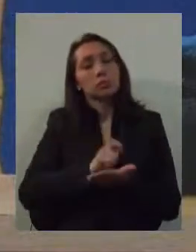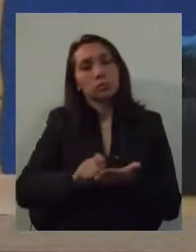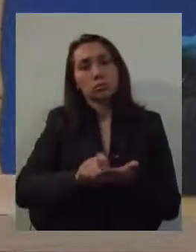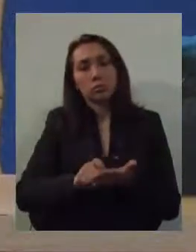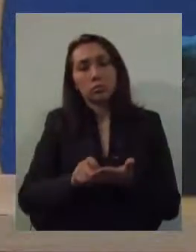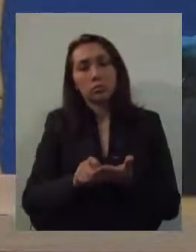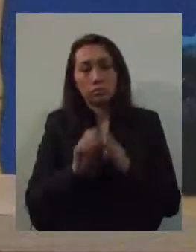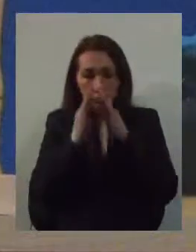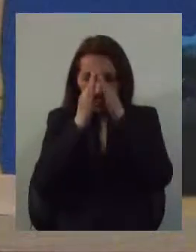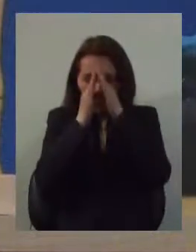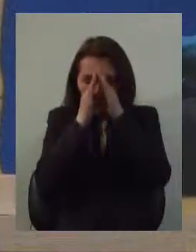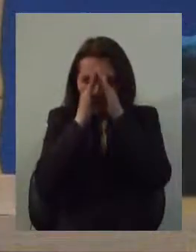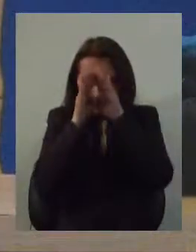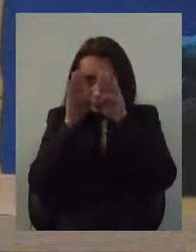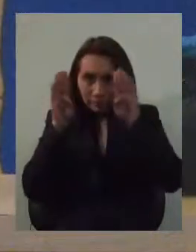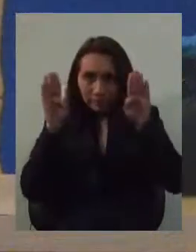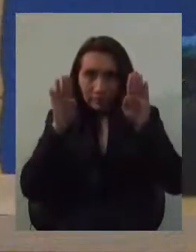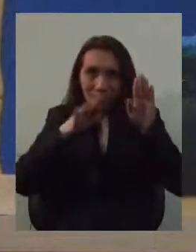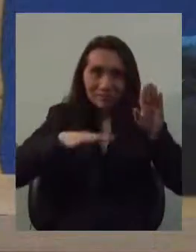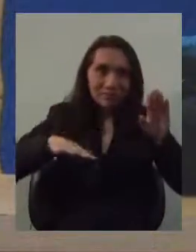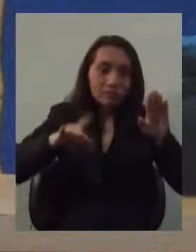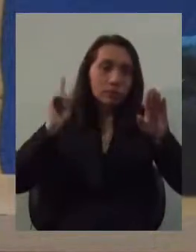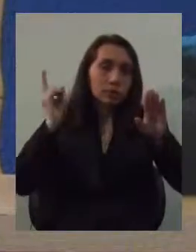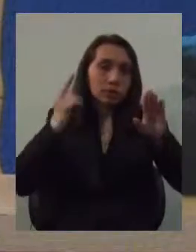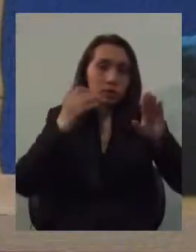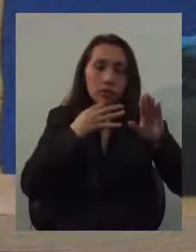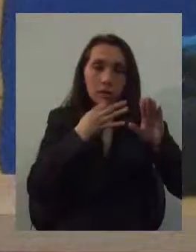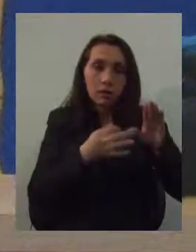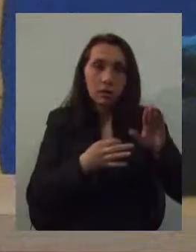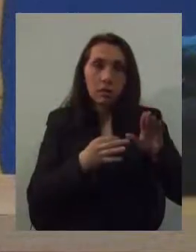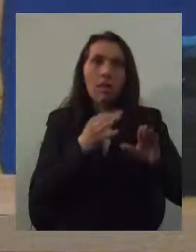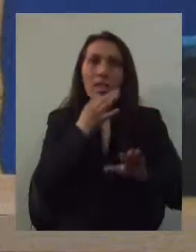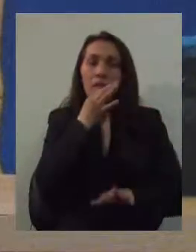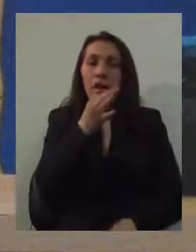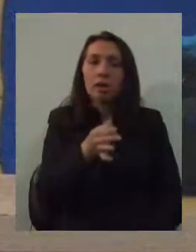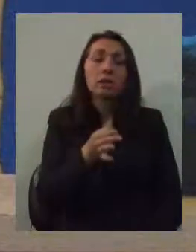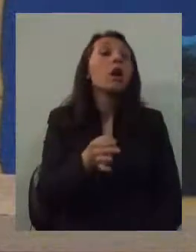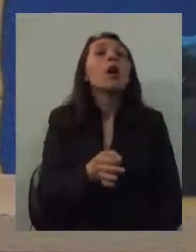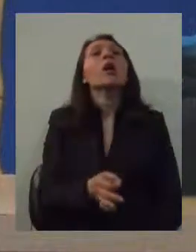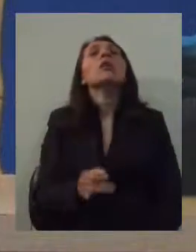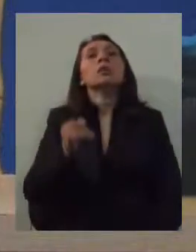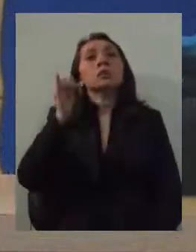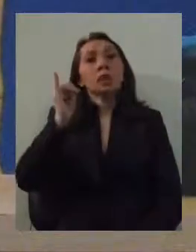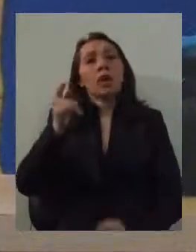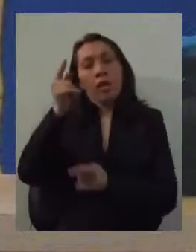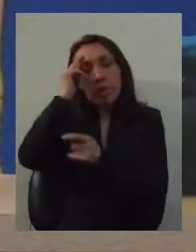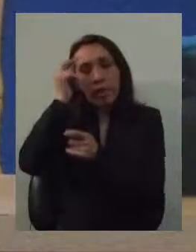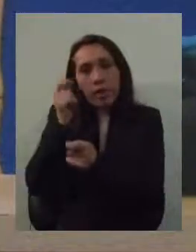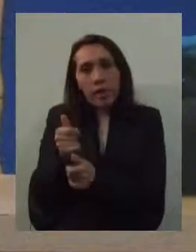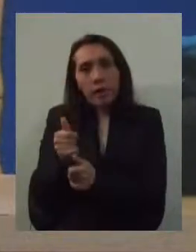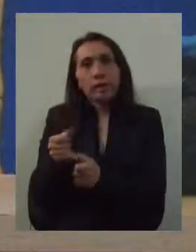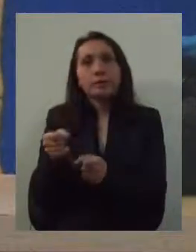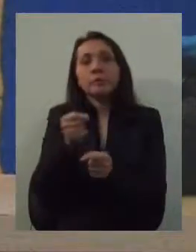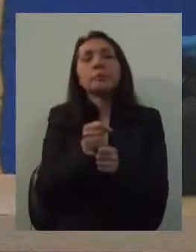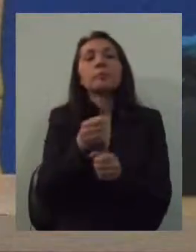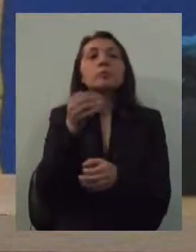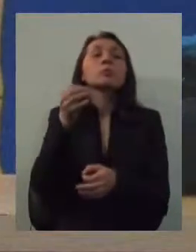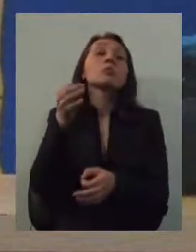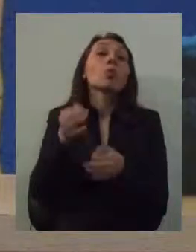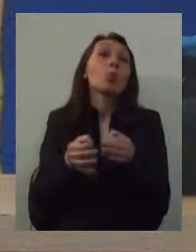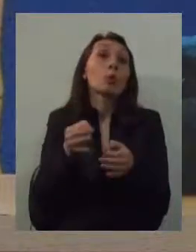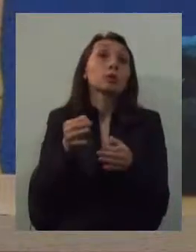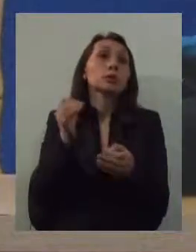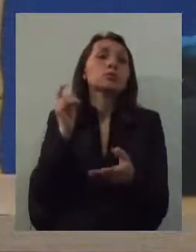carácter amplio, abierto, genérico, indeterminado y decir directamente, es competente en materia sucesoria el juez del último domicilio